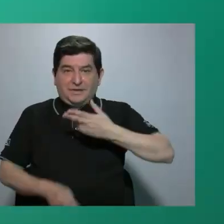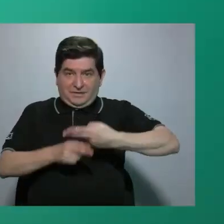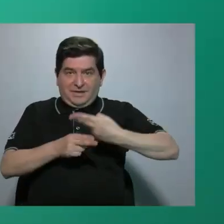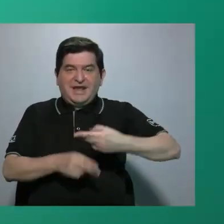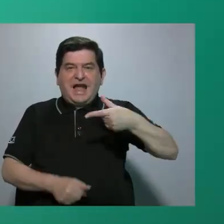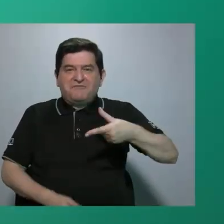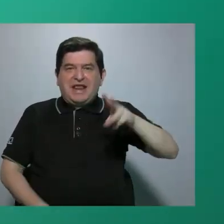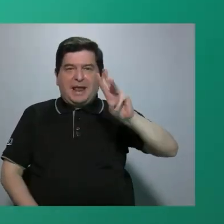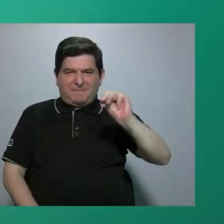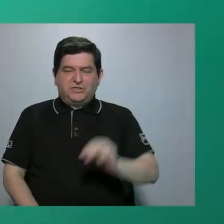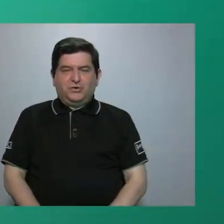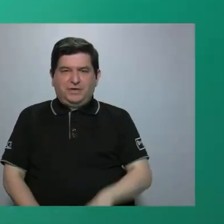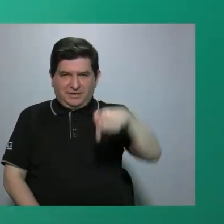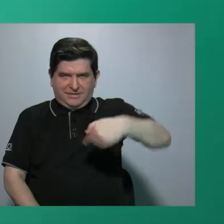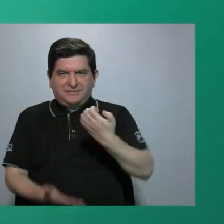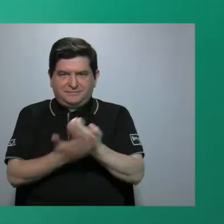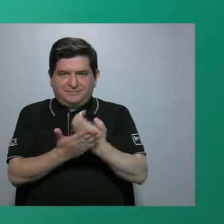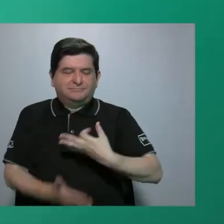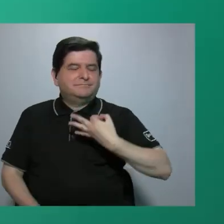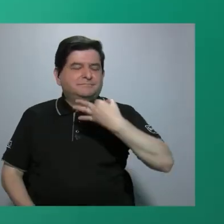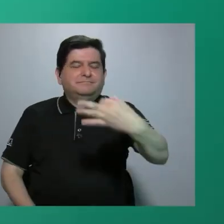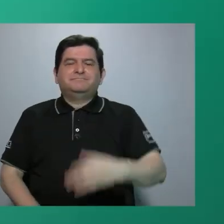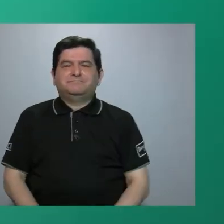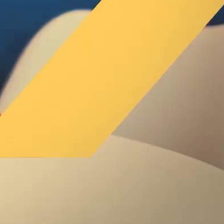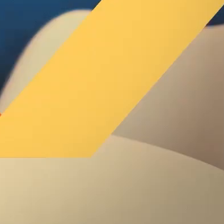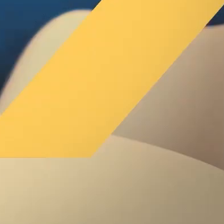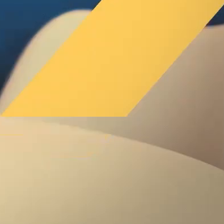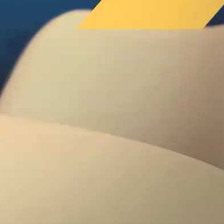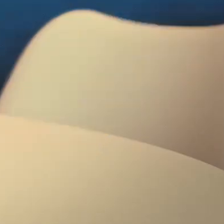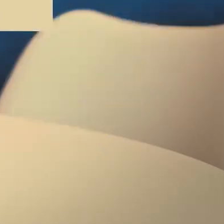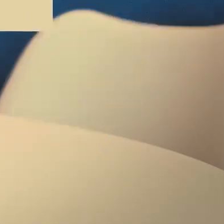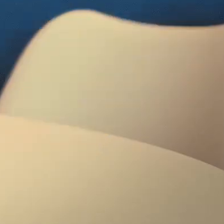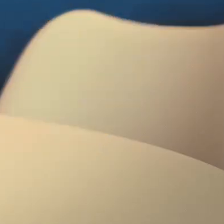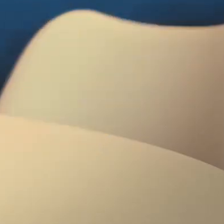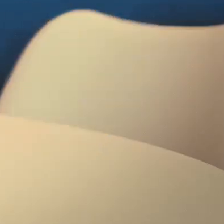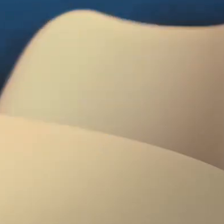Mi nombre es Gabriela Mayorga y esto es Economía para Llevar.